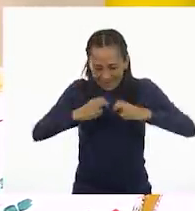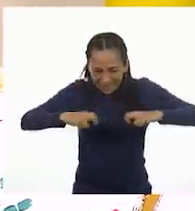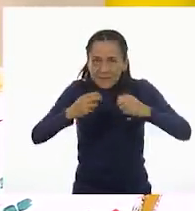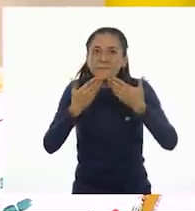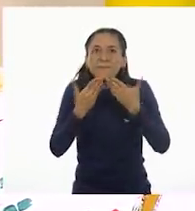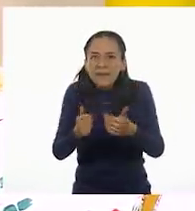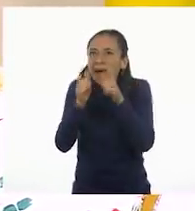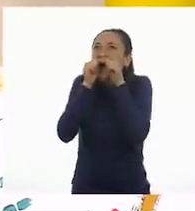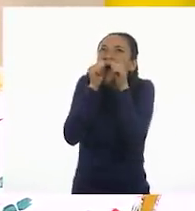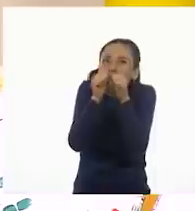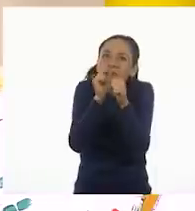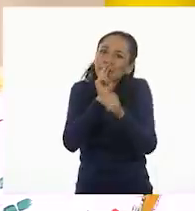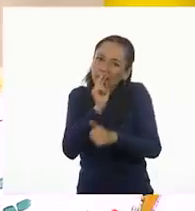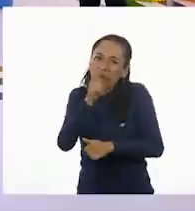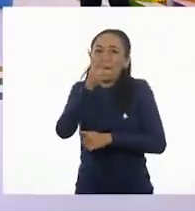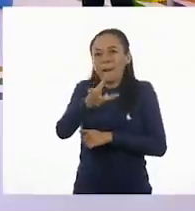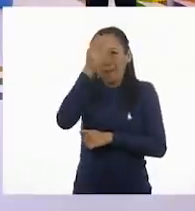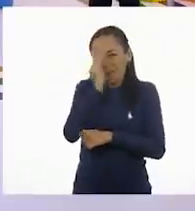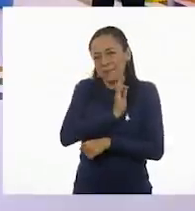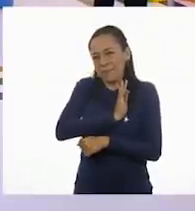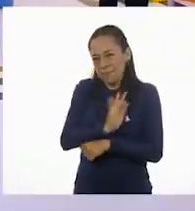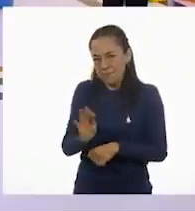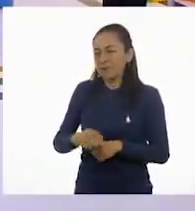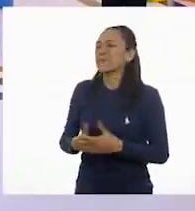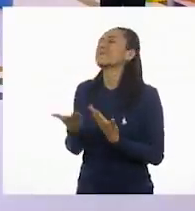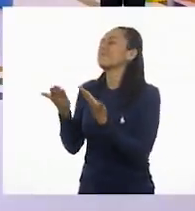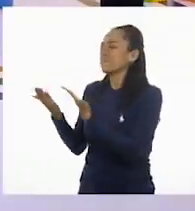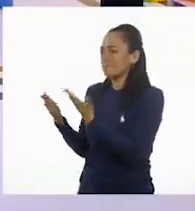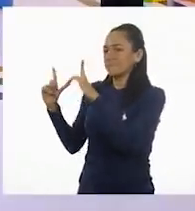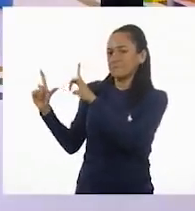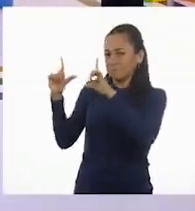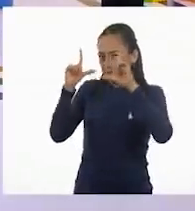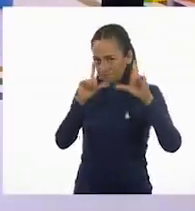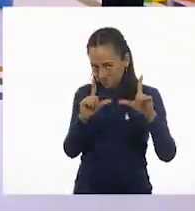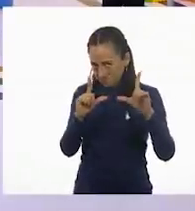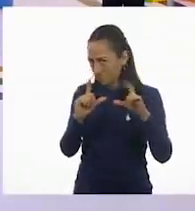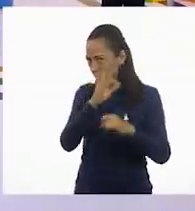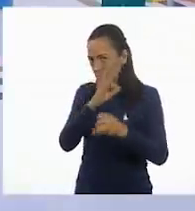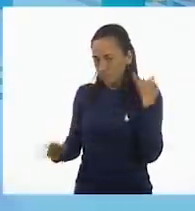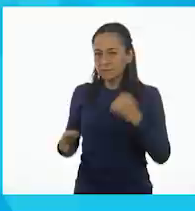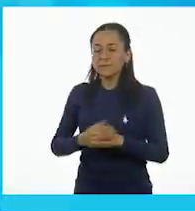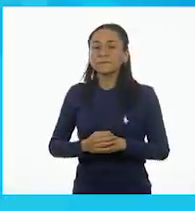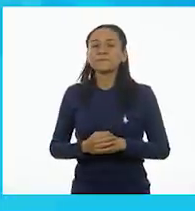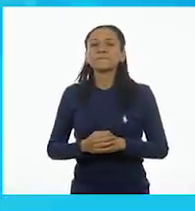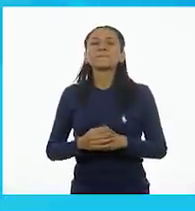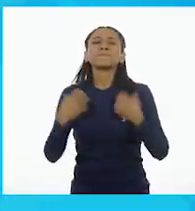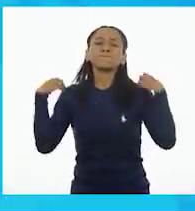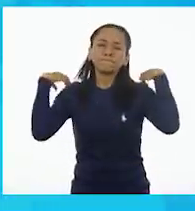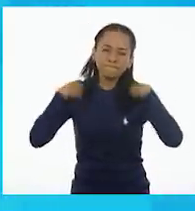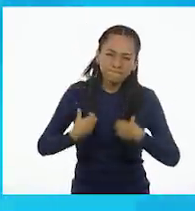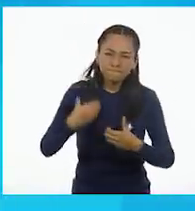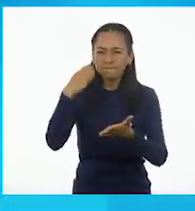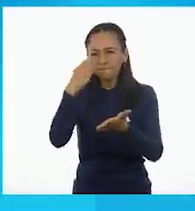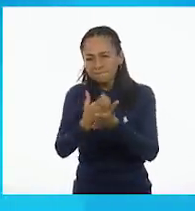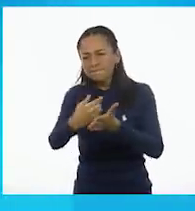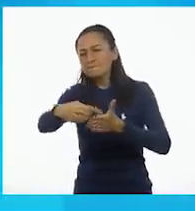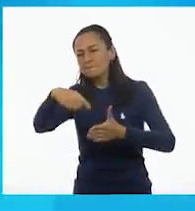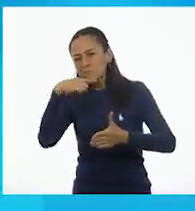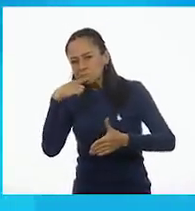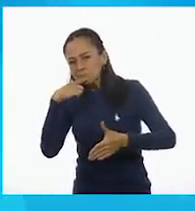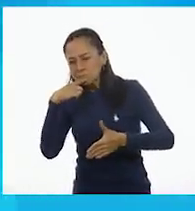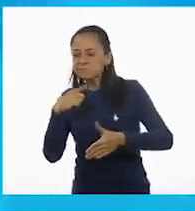bien. Muy bien. Una más. Sí. Una imagen. Sí, venga. Sí, guardar mis útiles escolares con tiempo en